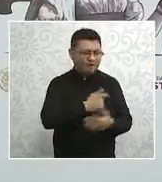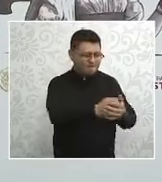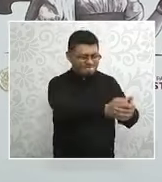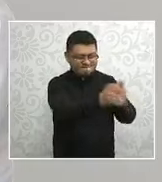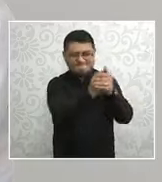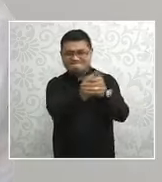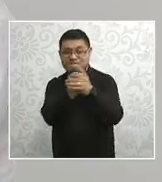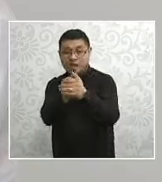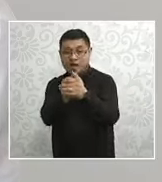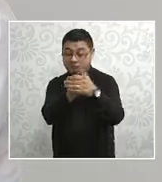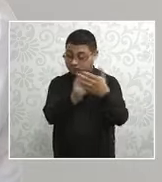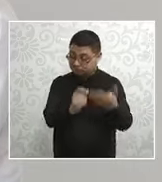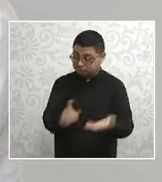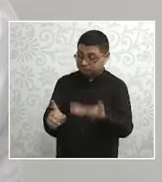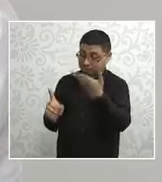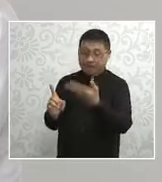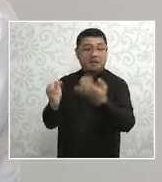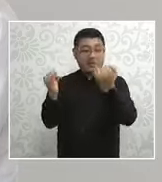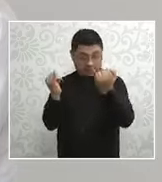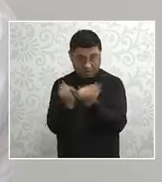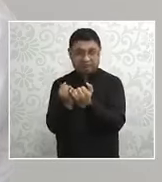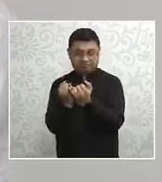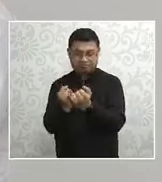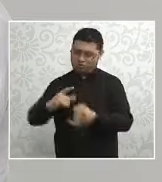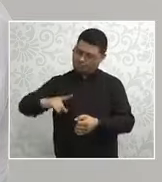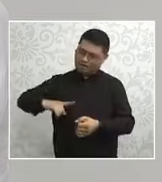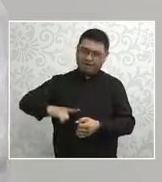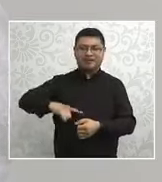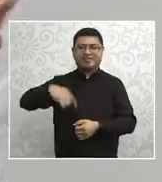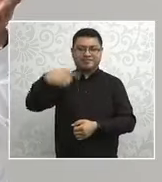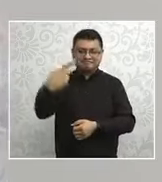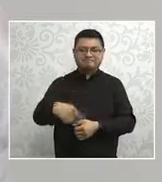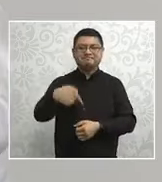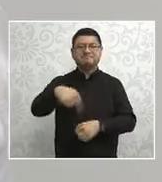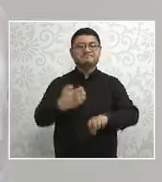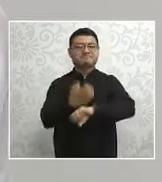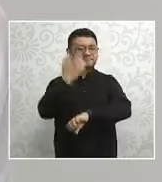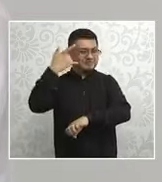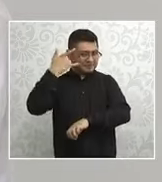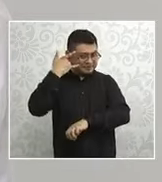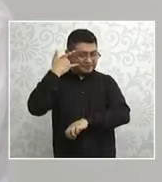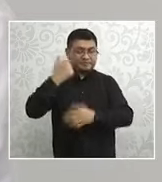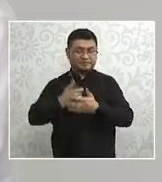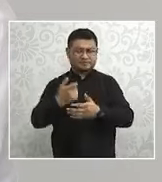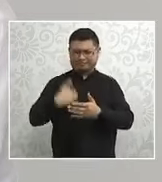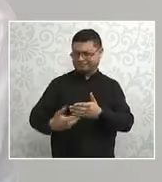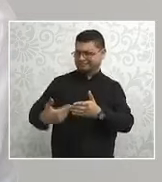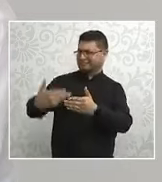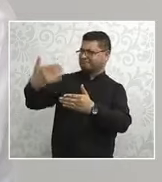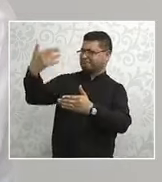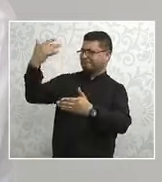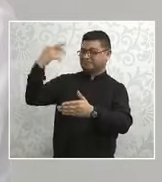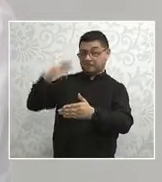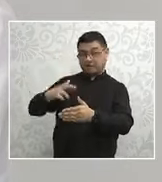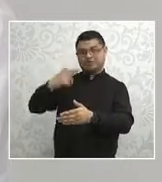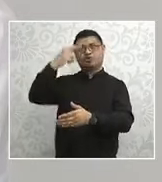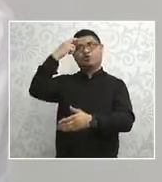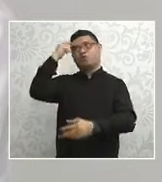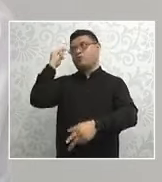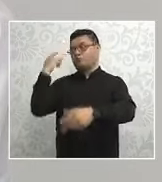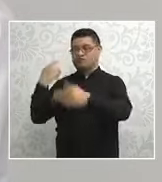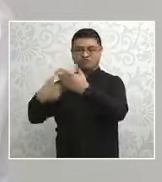querida gobernadora laida Sansores que estábamos recordando las batallas que dimos juntos para